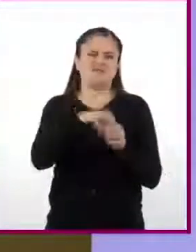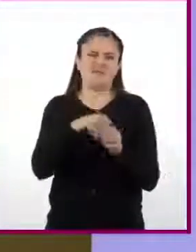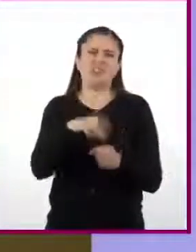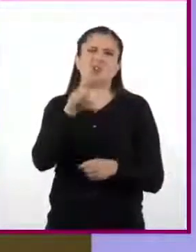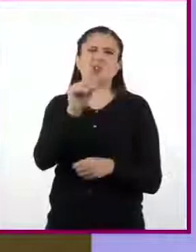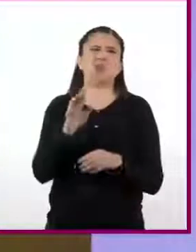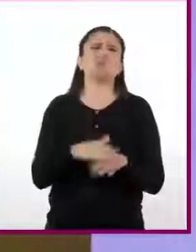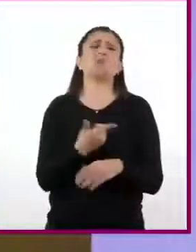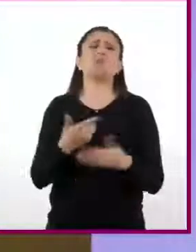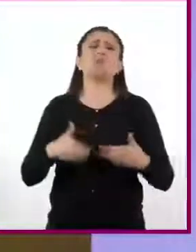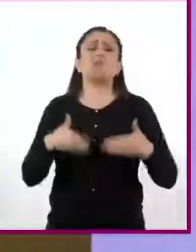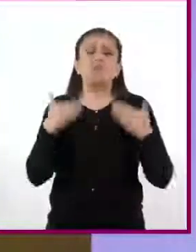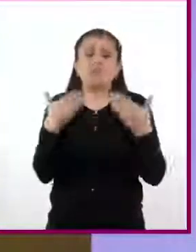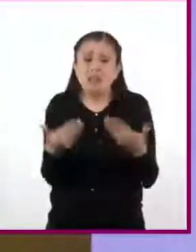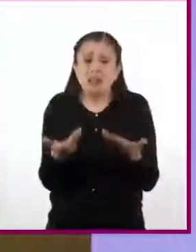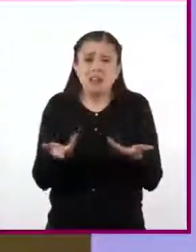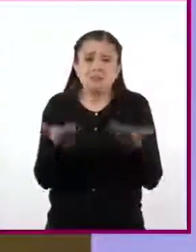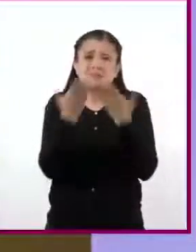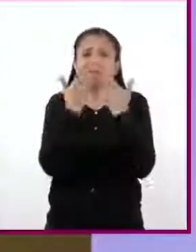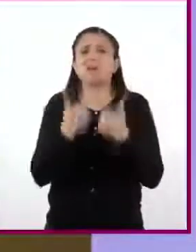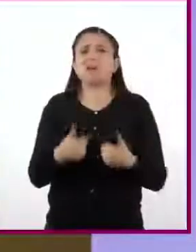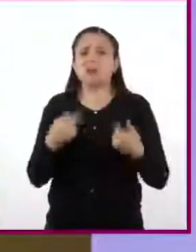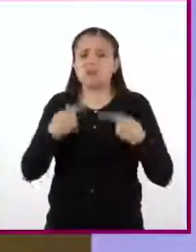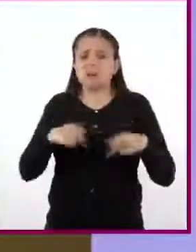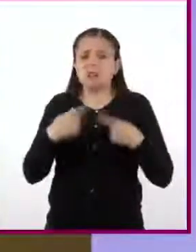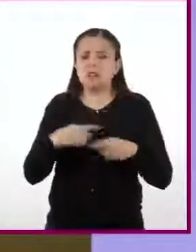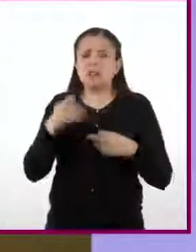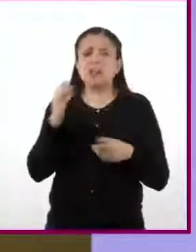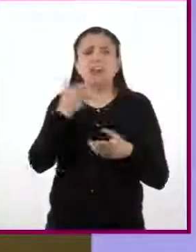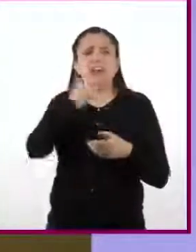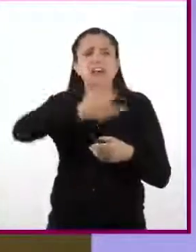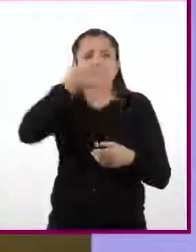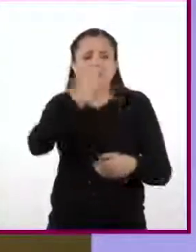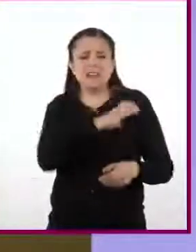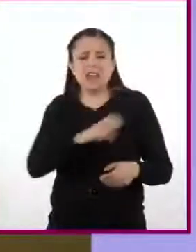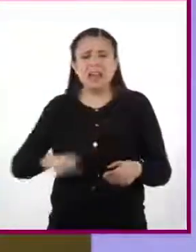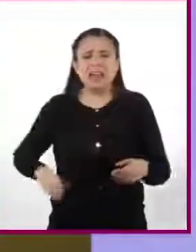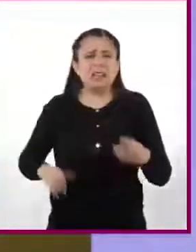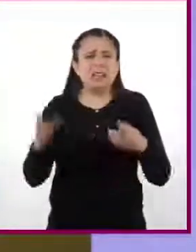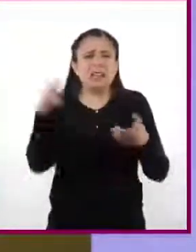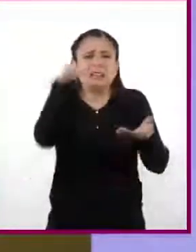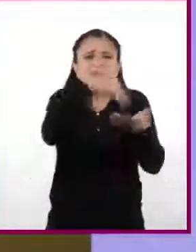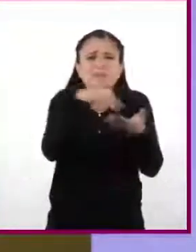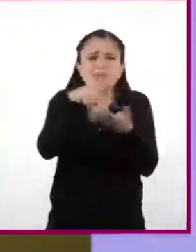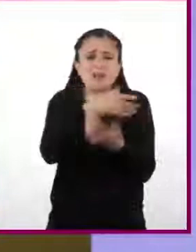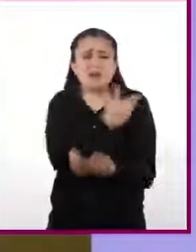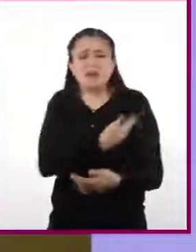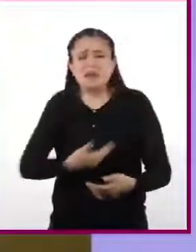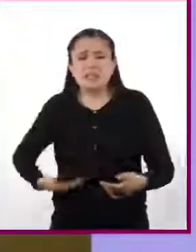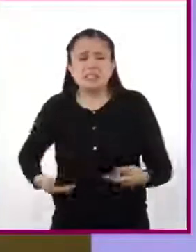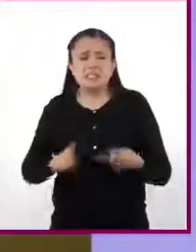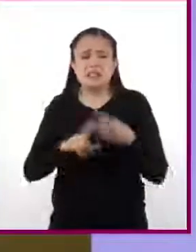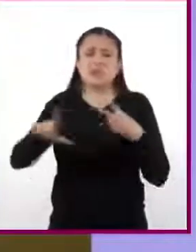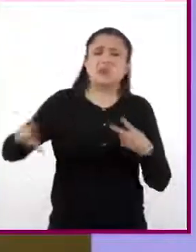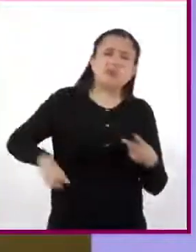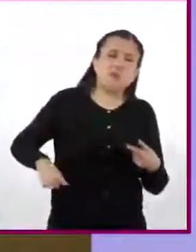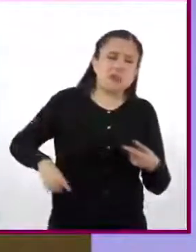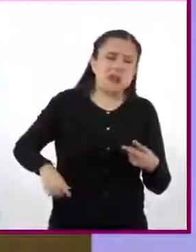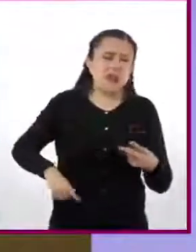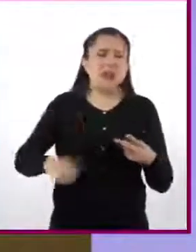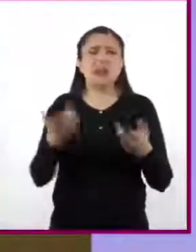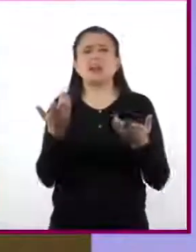porque no hay confianza con la gente que se postula, vamos, como presidente, como gobernador